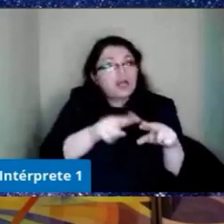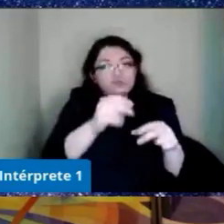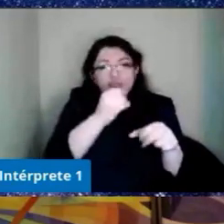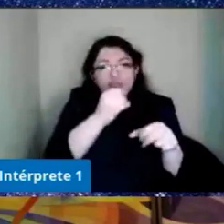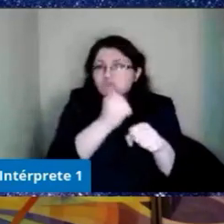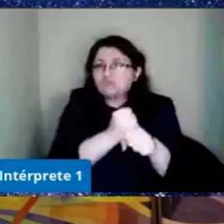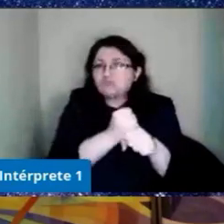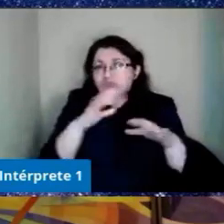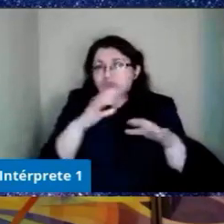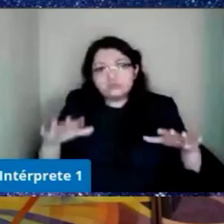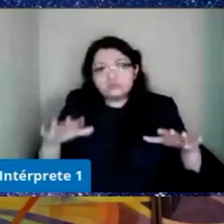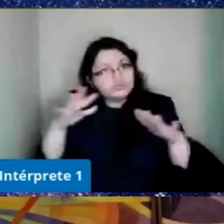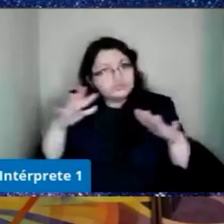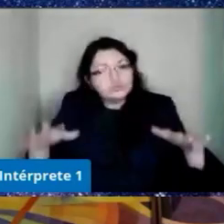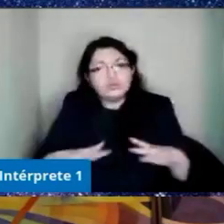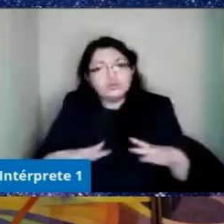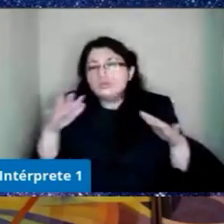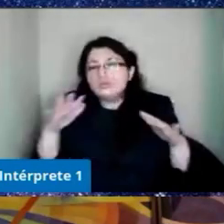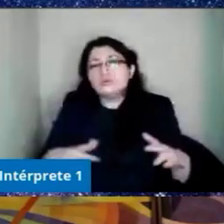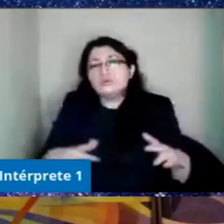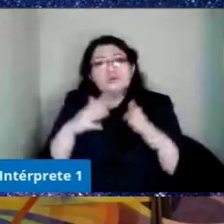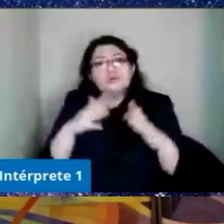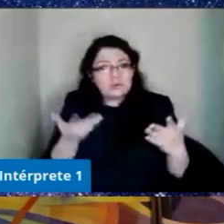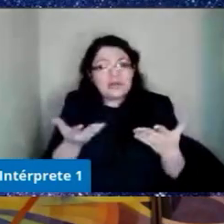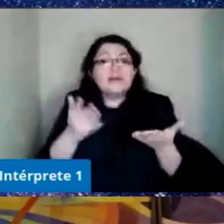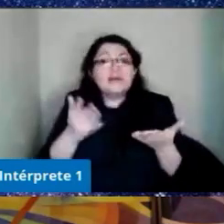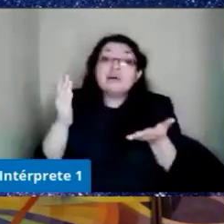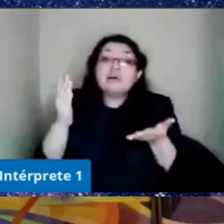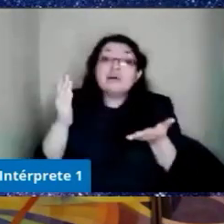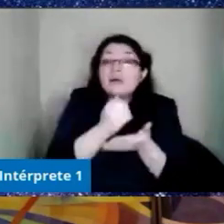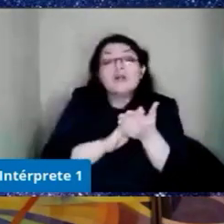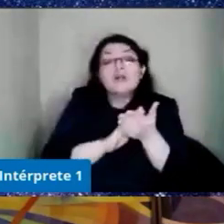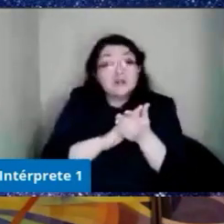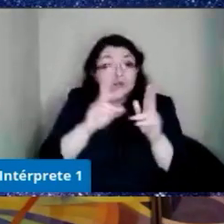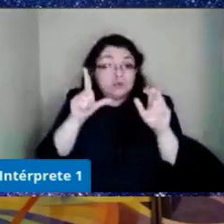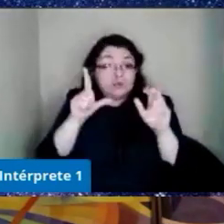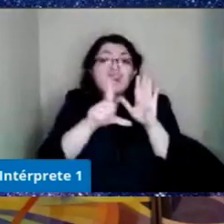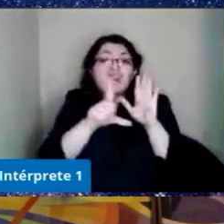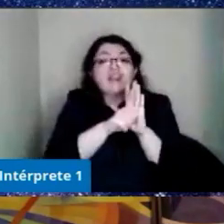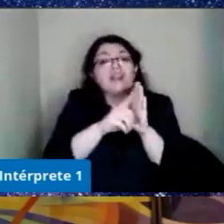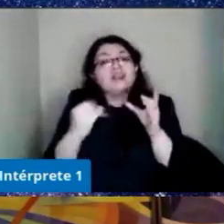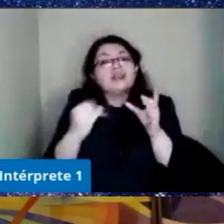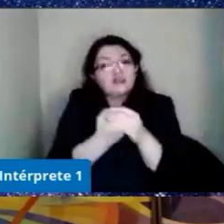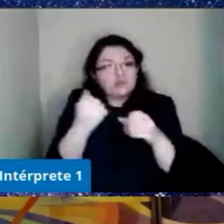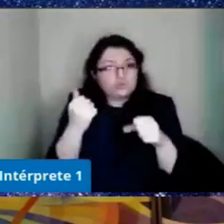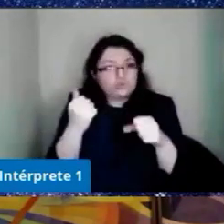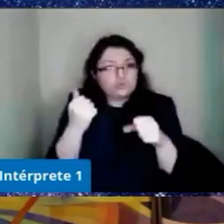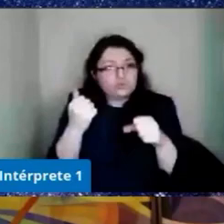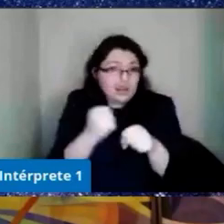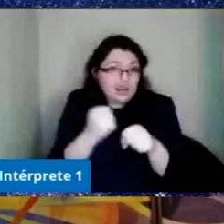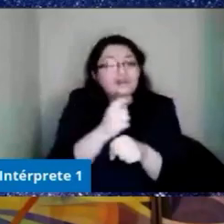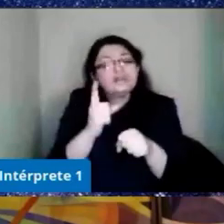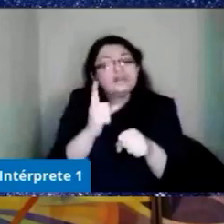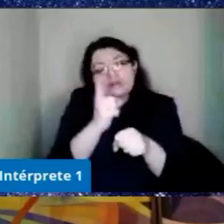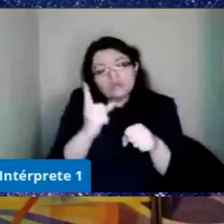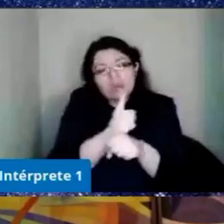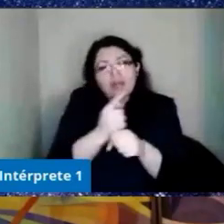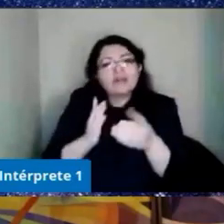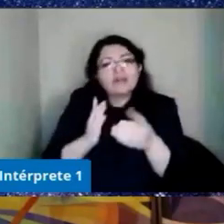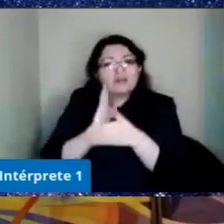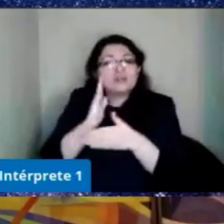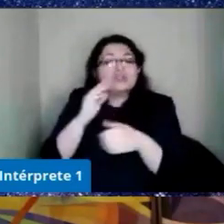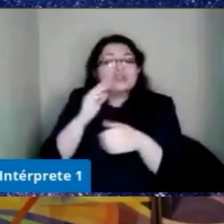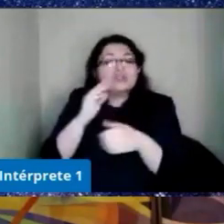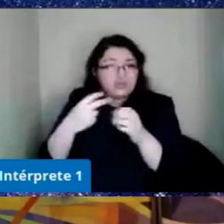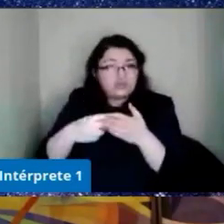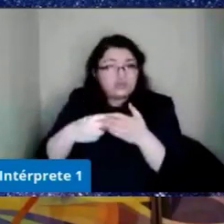poder lograr logros como la ley de inclusión laboral que empezó a correr en 2018. La